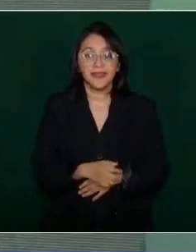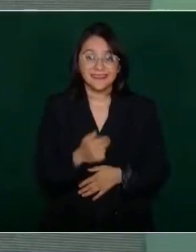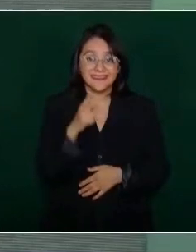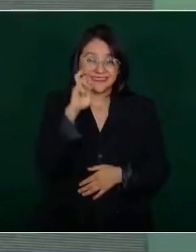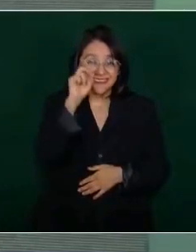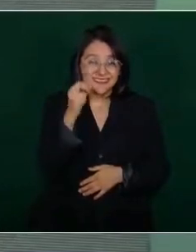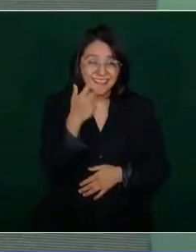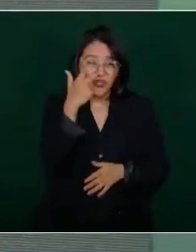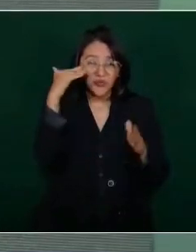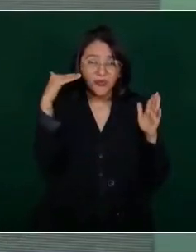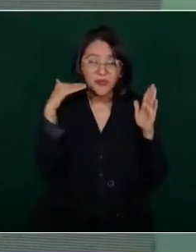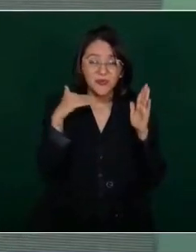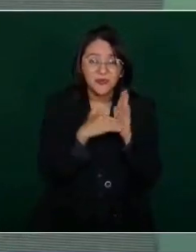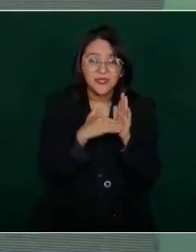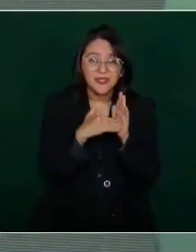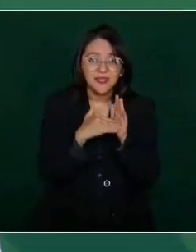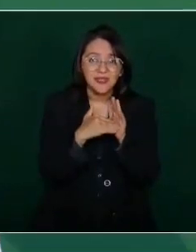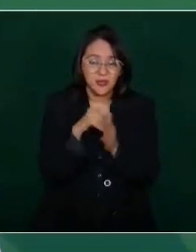38,000 hoy.